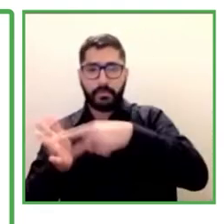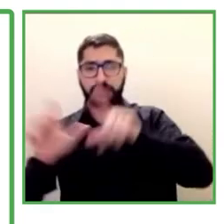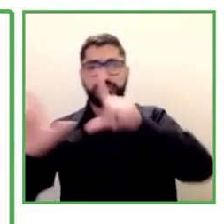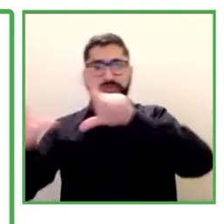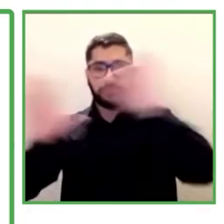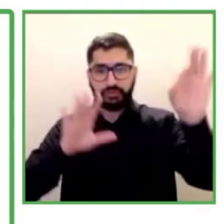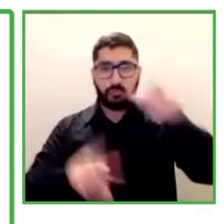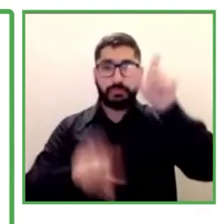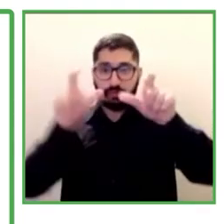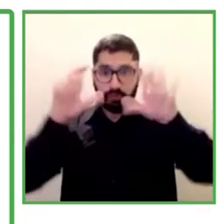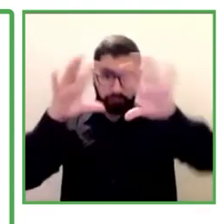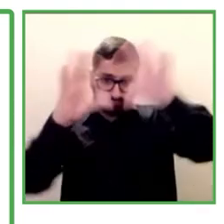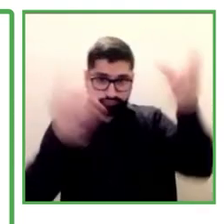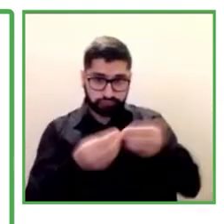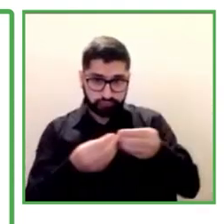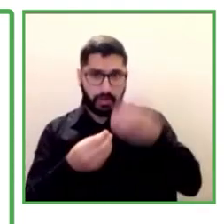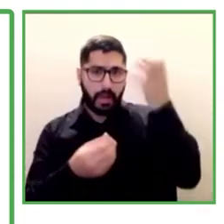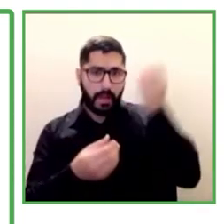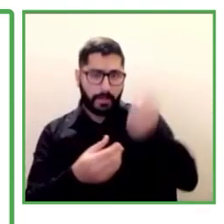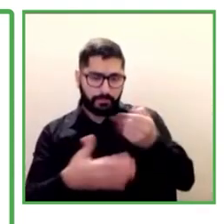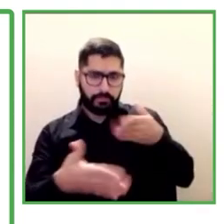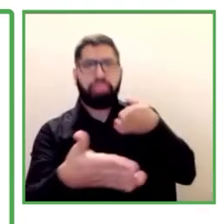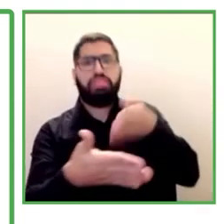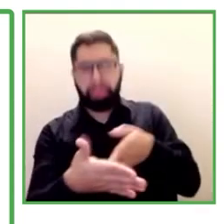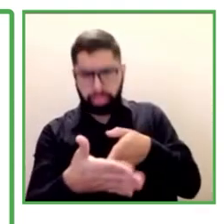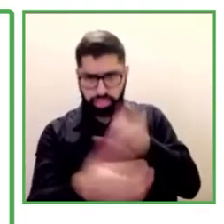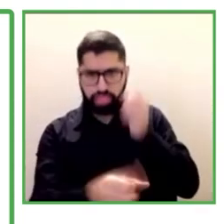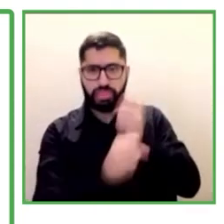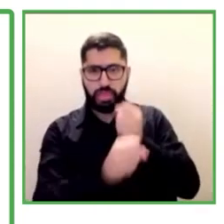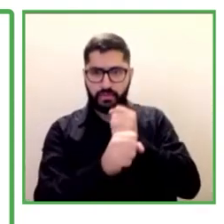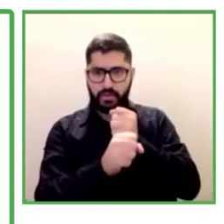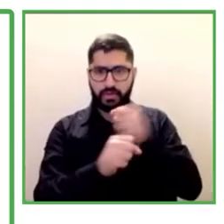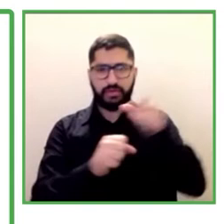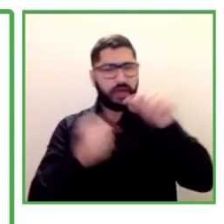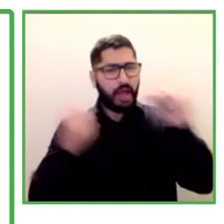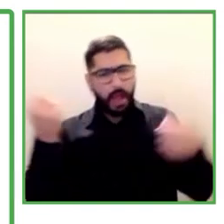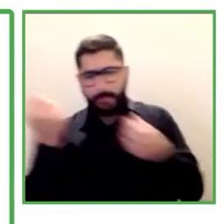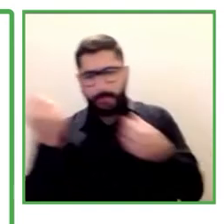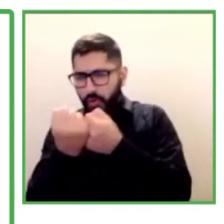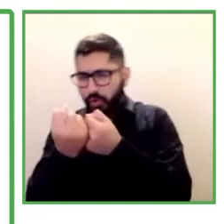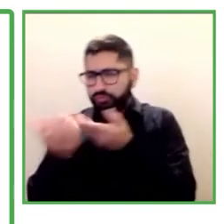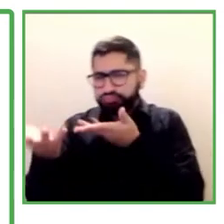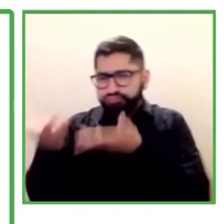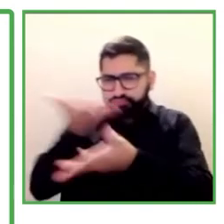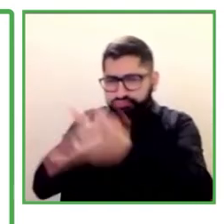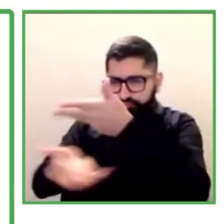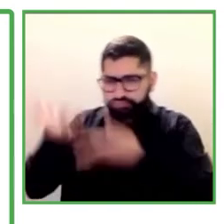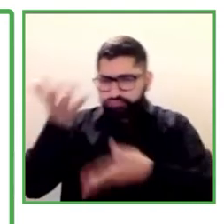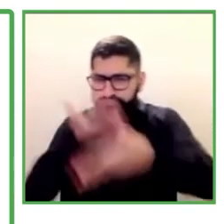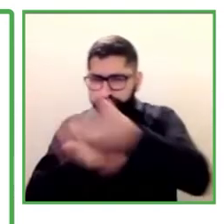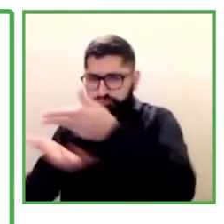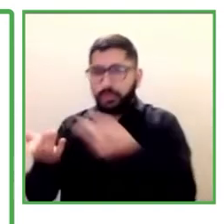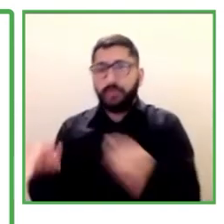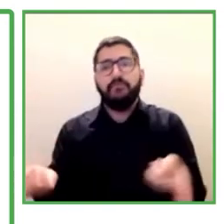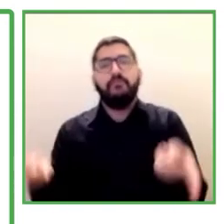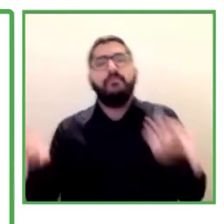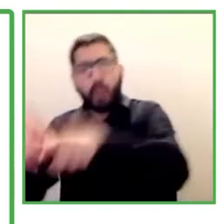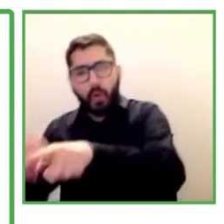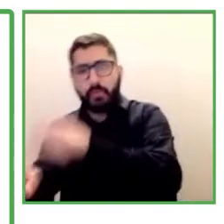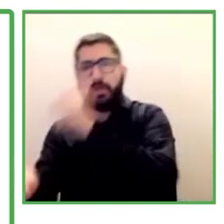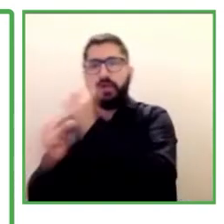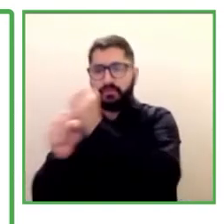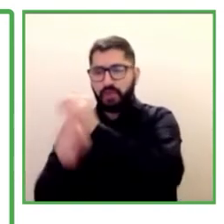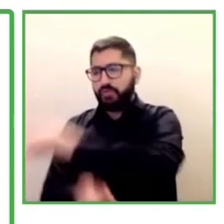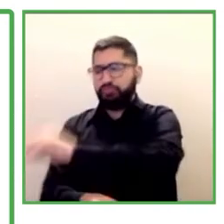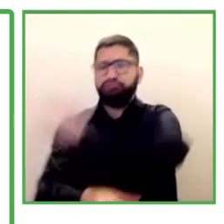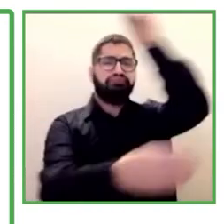apoyo en la reactivación y recolocación laboral, logramos un promedio de intermediación laboral exitosa de por